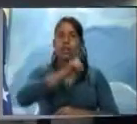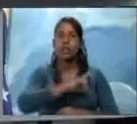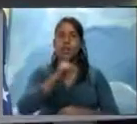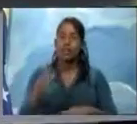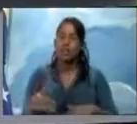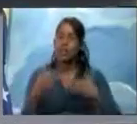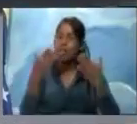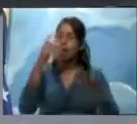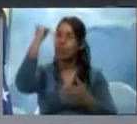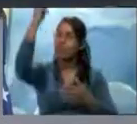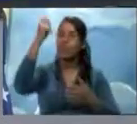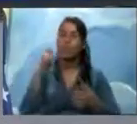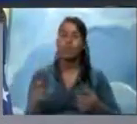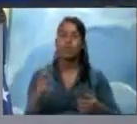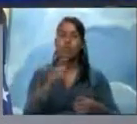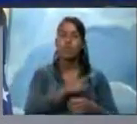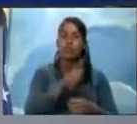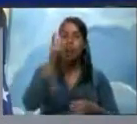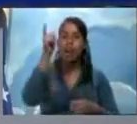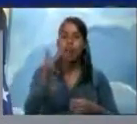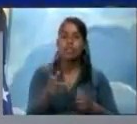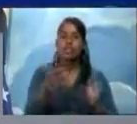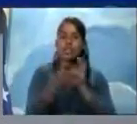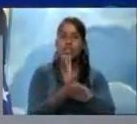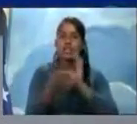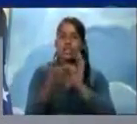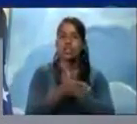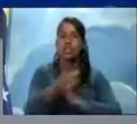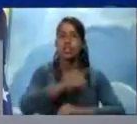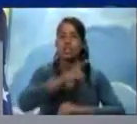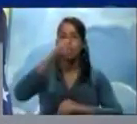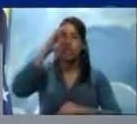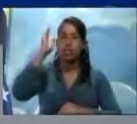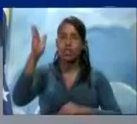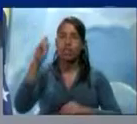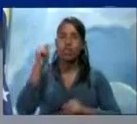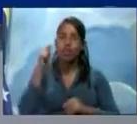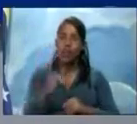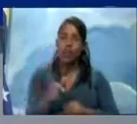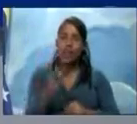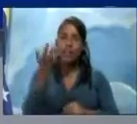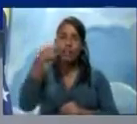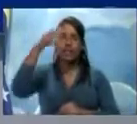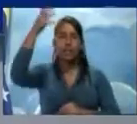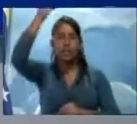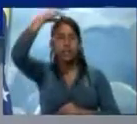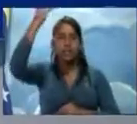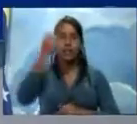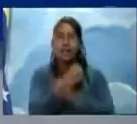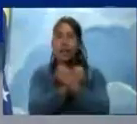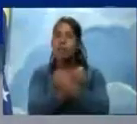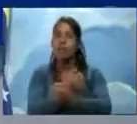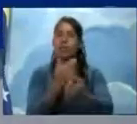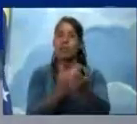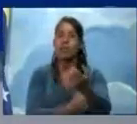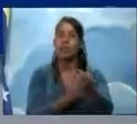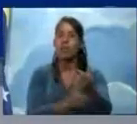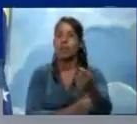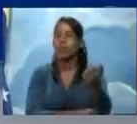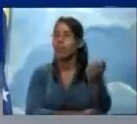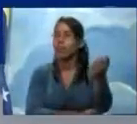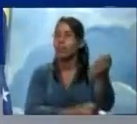dar testimonio acerca de Dios. Este rey, mis amados hermanos, el